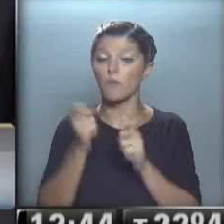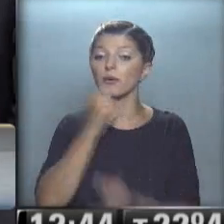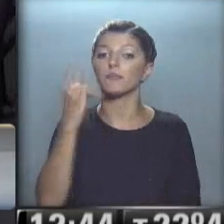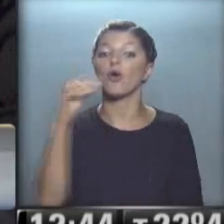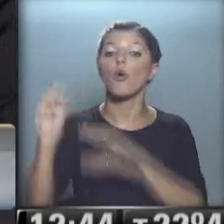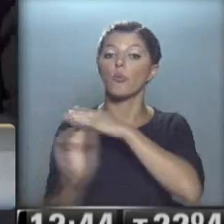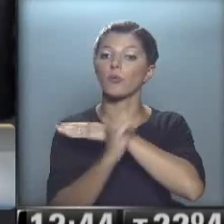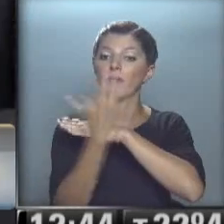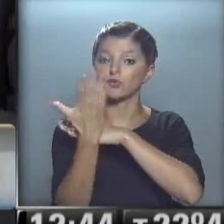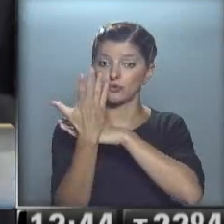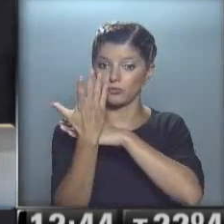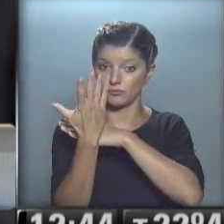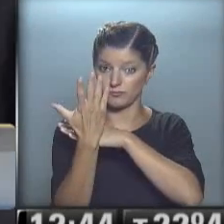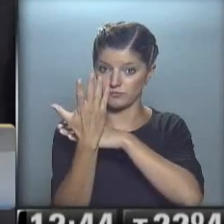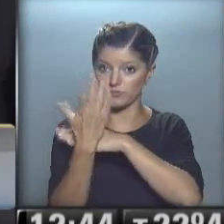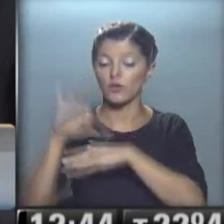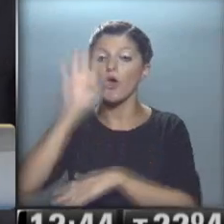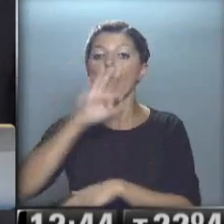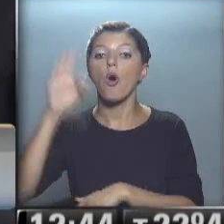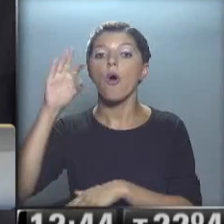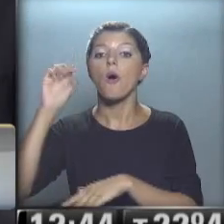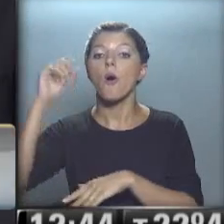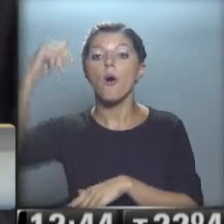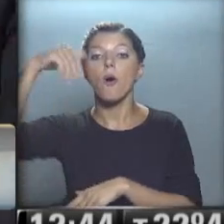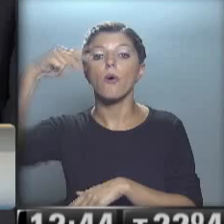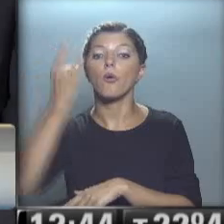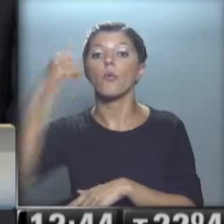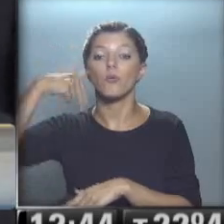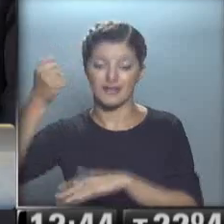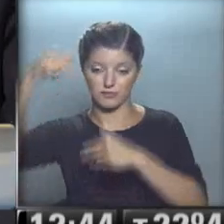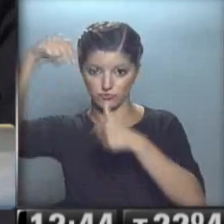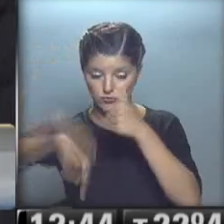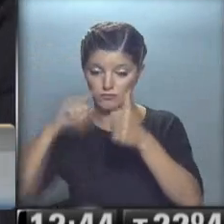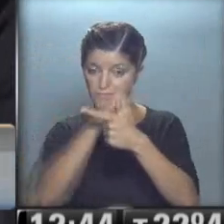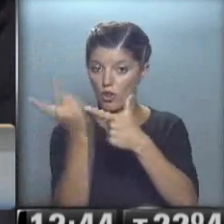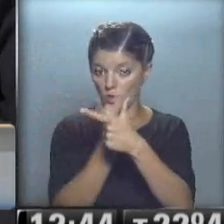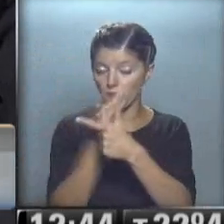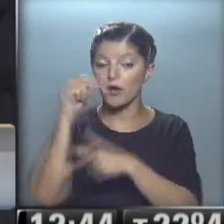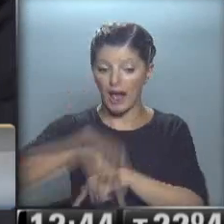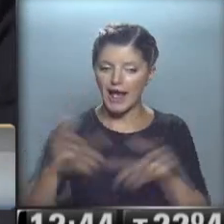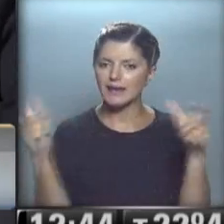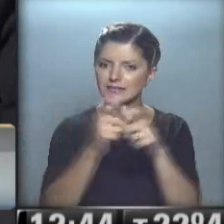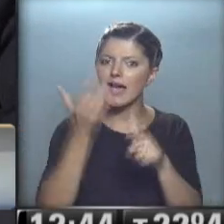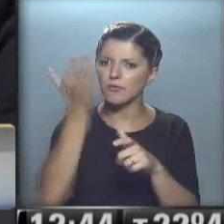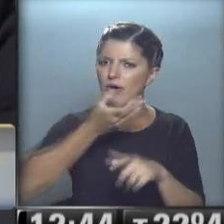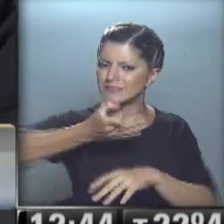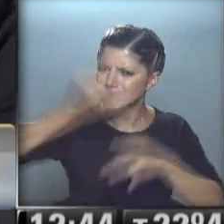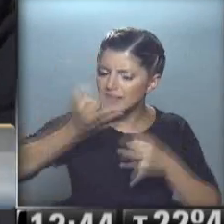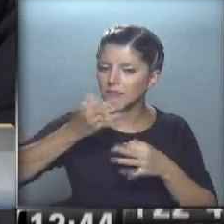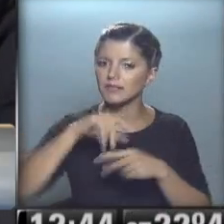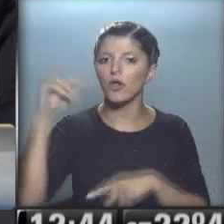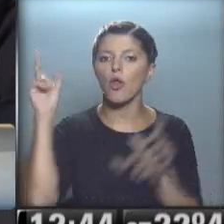mercosur o cualquier otro de los armados regionales se discutió concretamente de los problemas que tiene esta